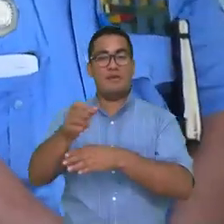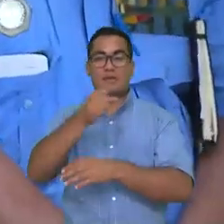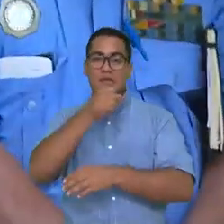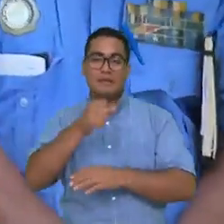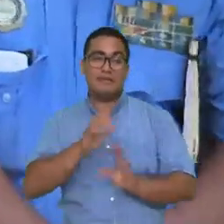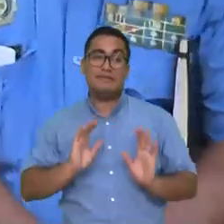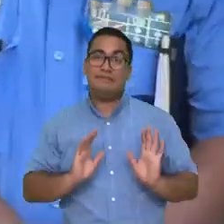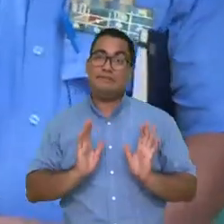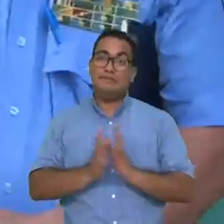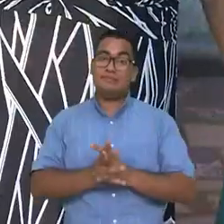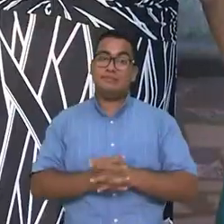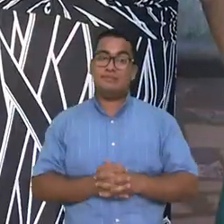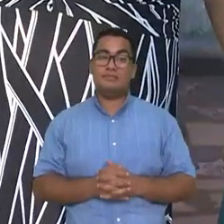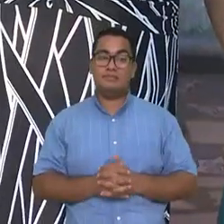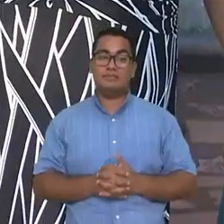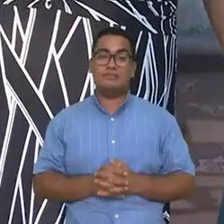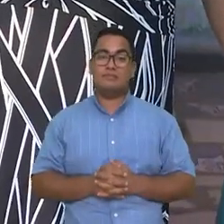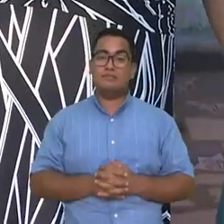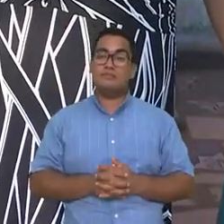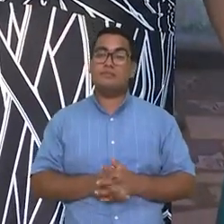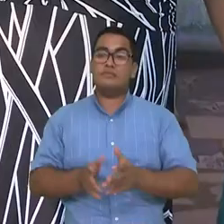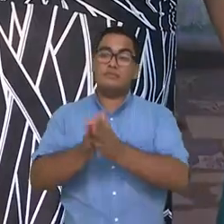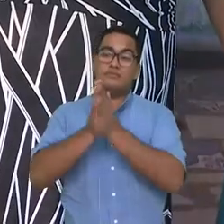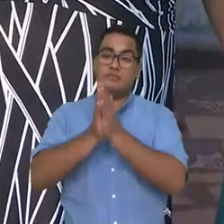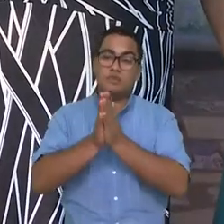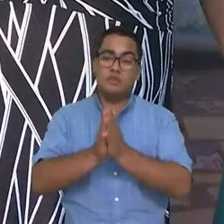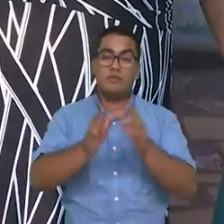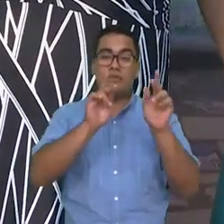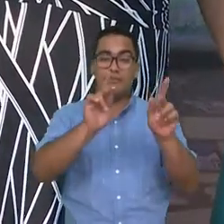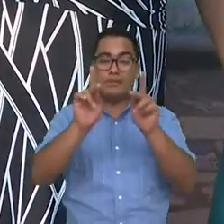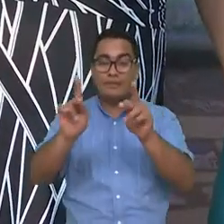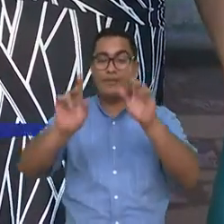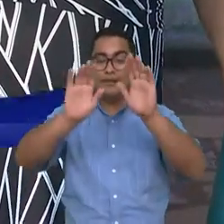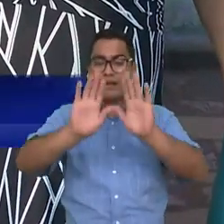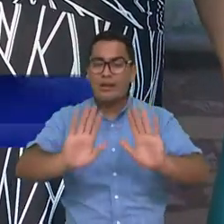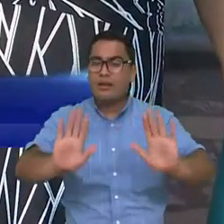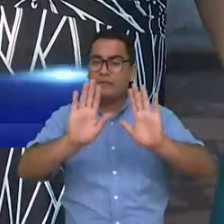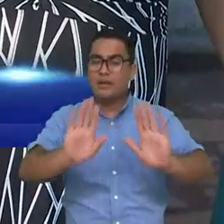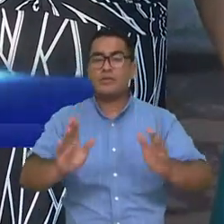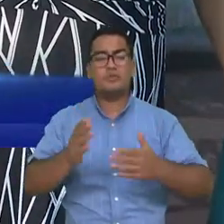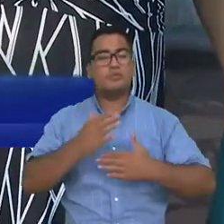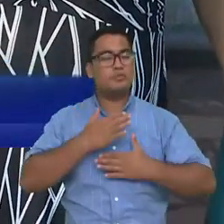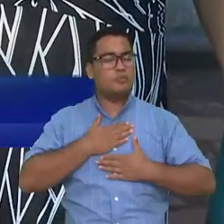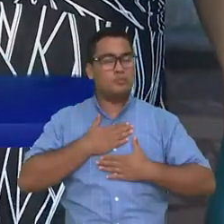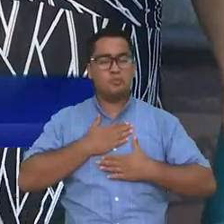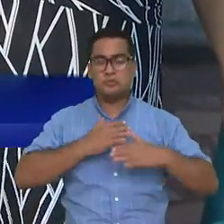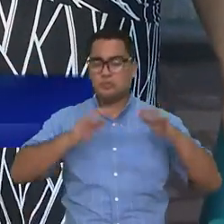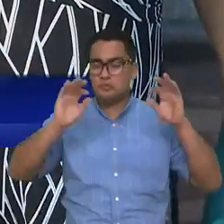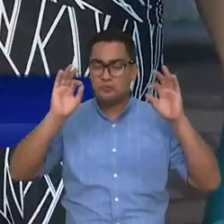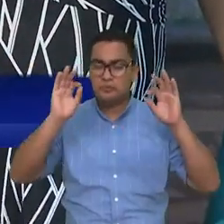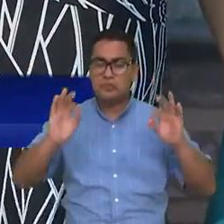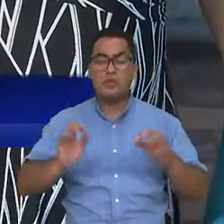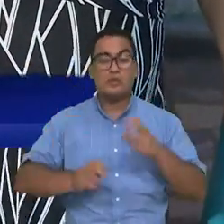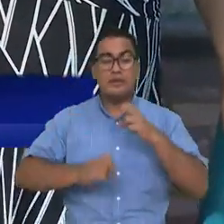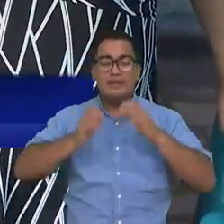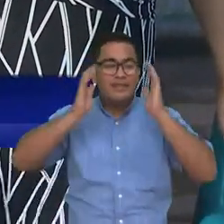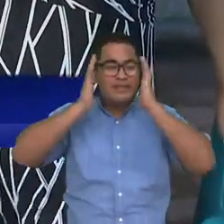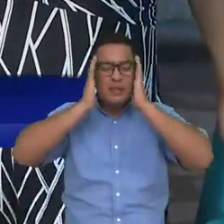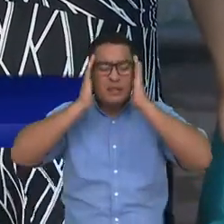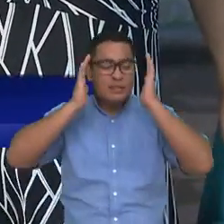comunicación. Llamamos a mantener la calma, a estar tranquilos, no entrar en alertas, no entrar